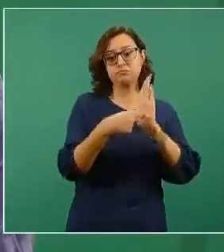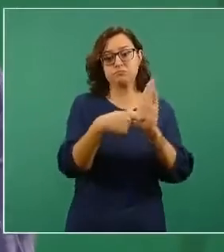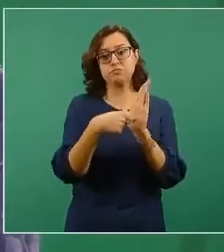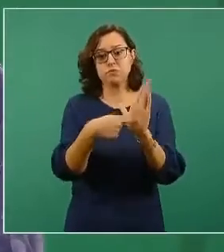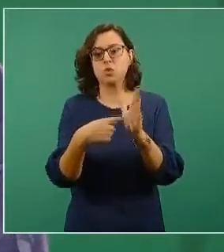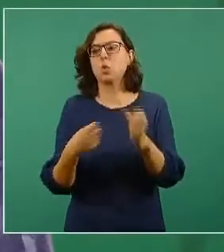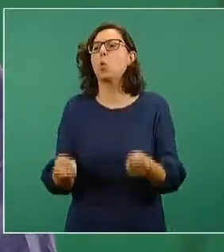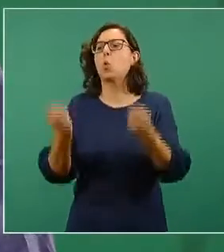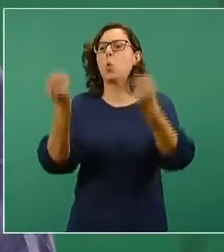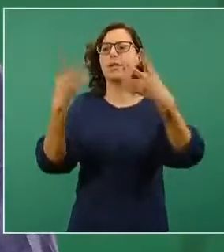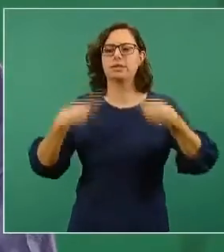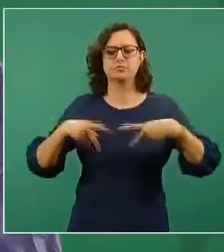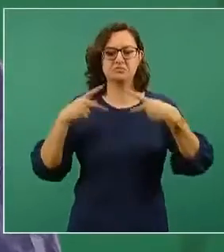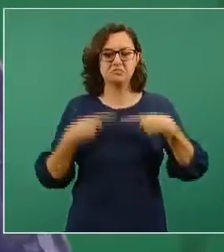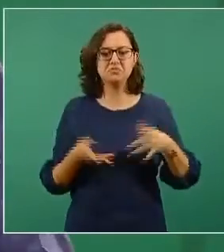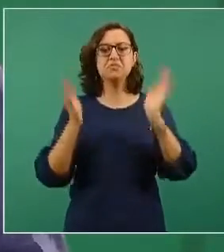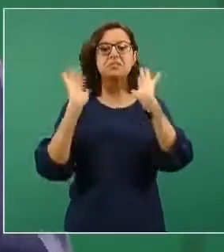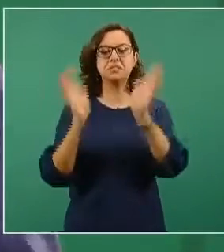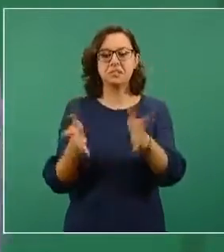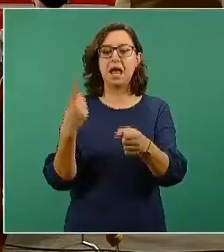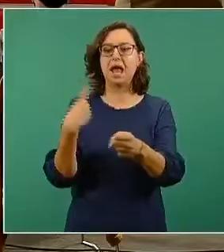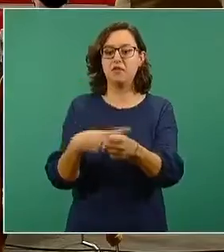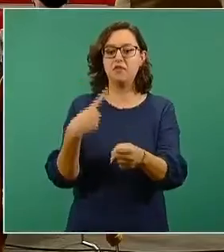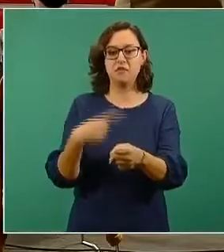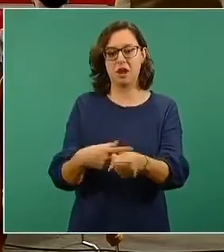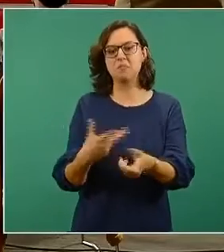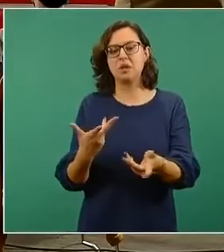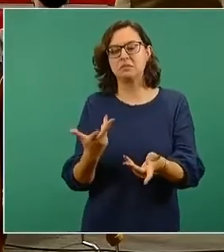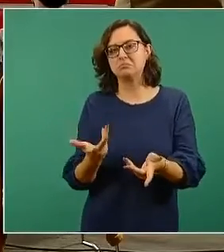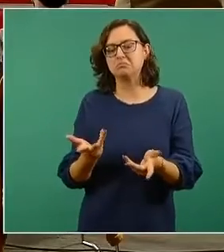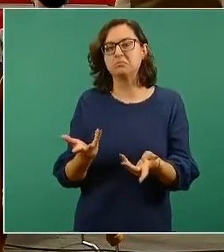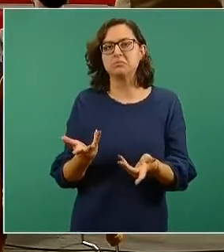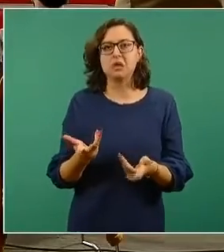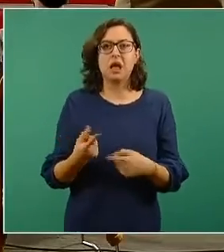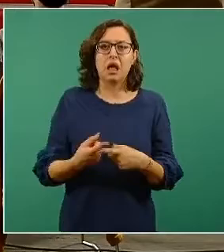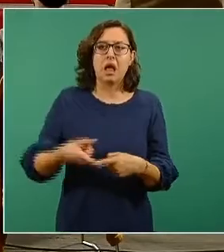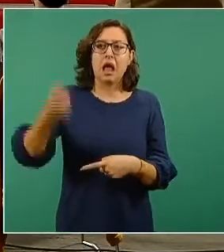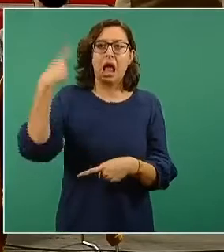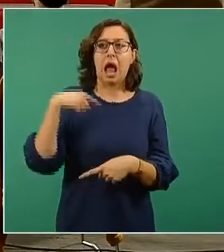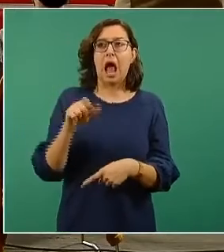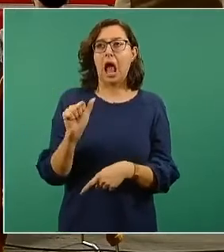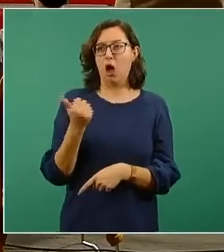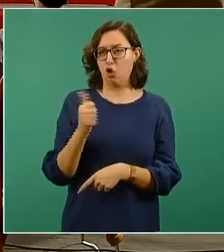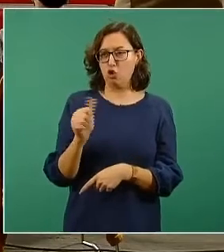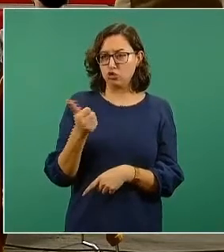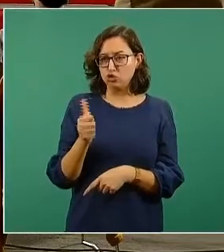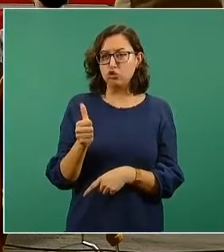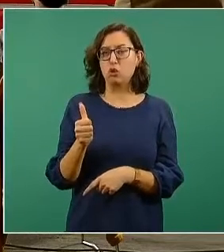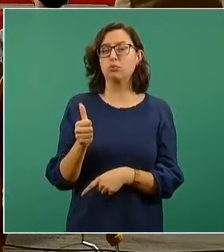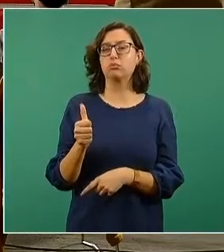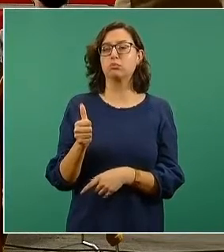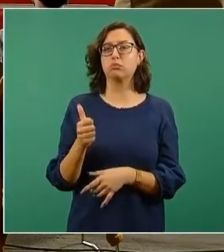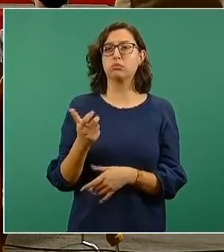resultados preliminares. En ese momento, que es agosto, cuando se tomaron las muestras de sangre y se entrevistaron a las